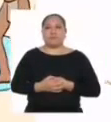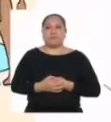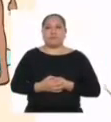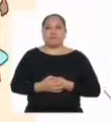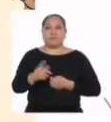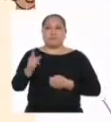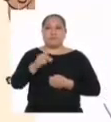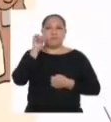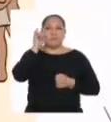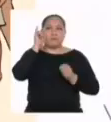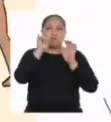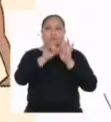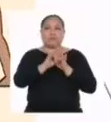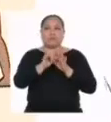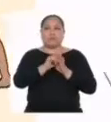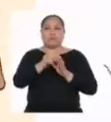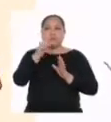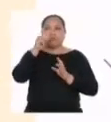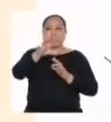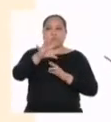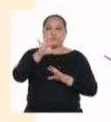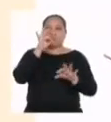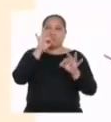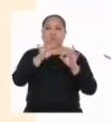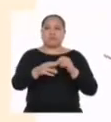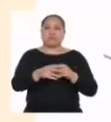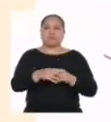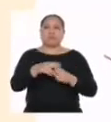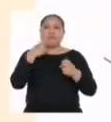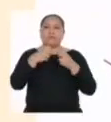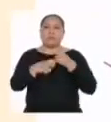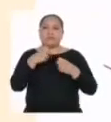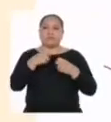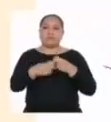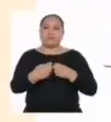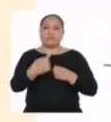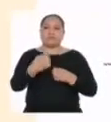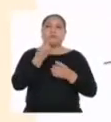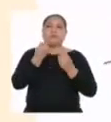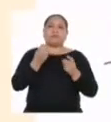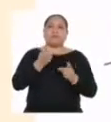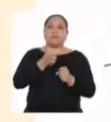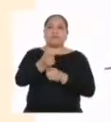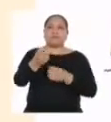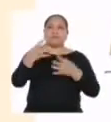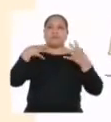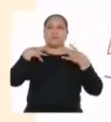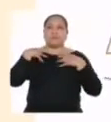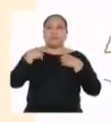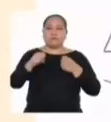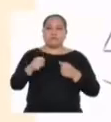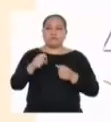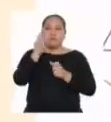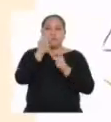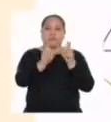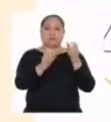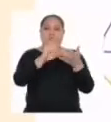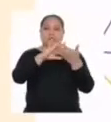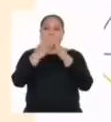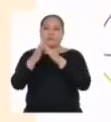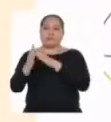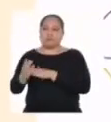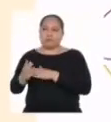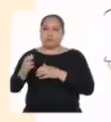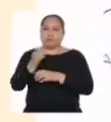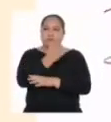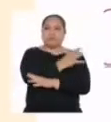Con la siguiente imagen vas a poder reconocer los efectos perjudiciales en la salud de las poblaciones de la Amazonía